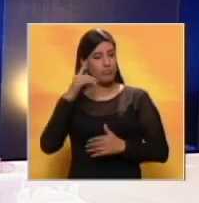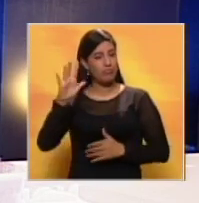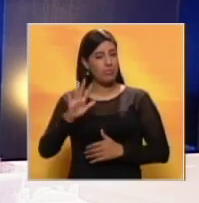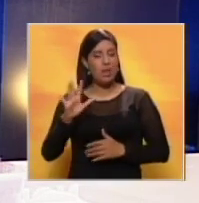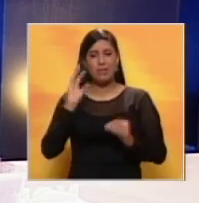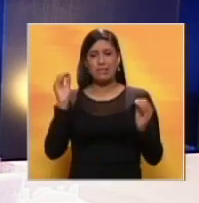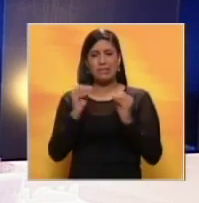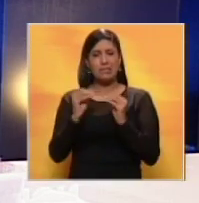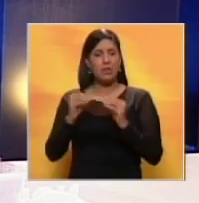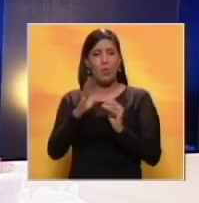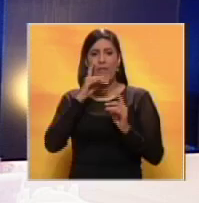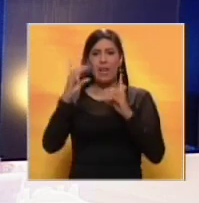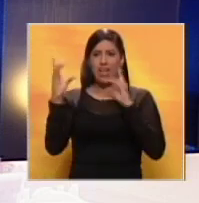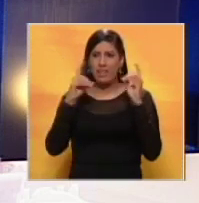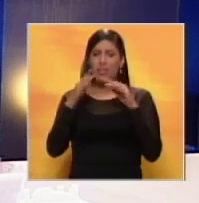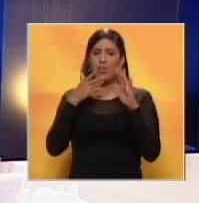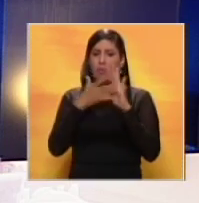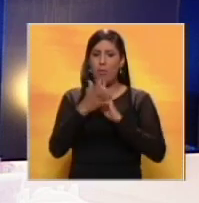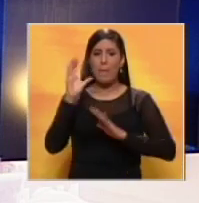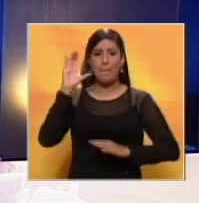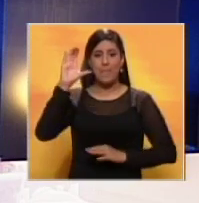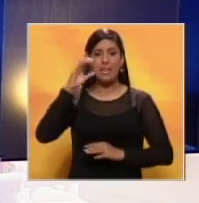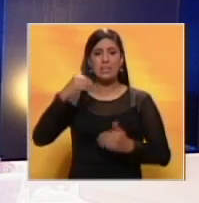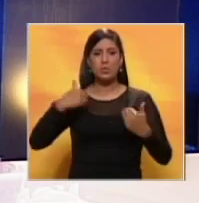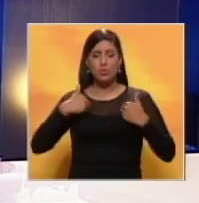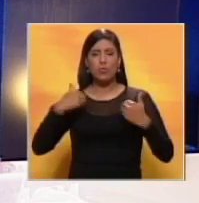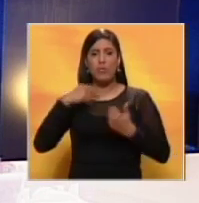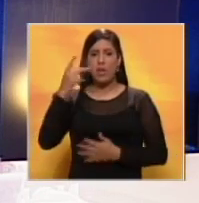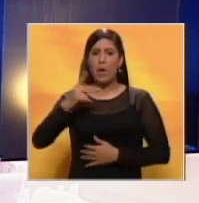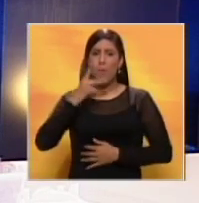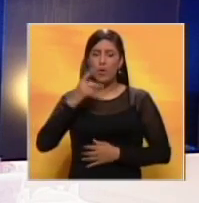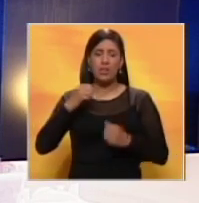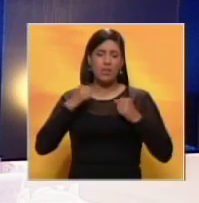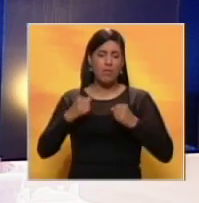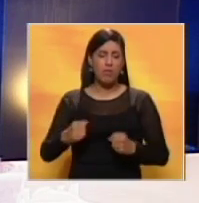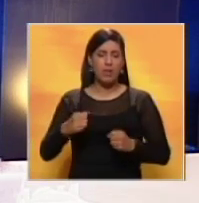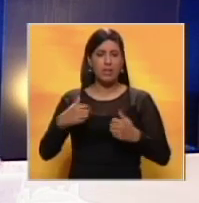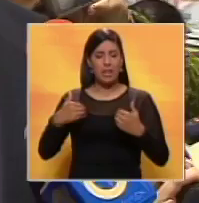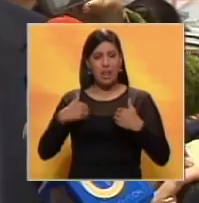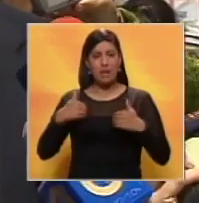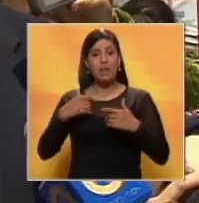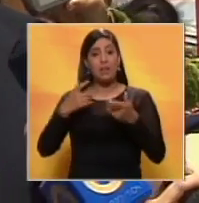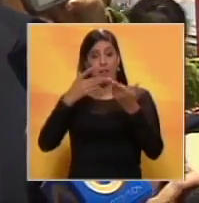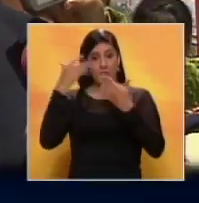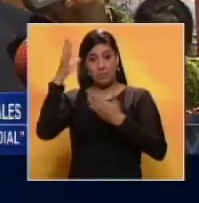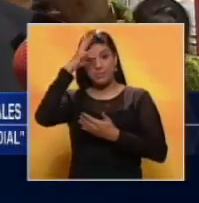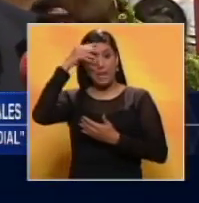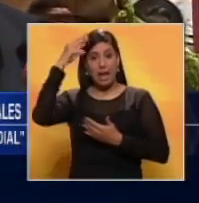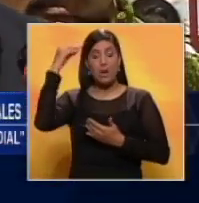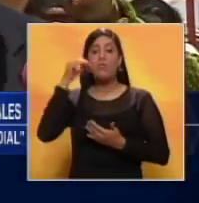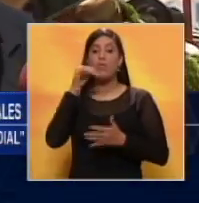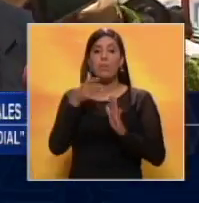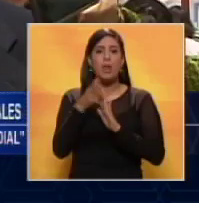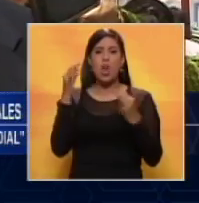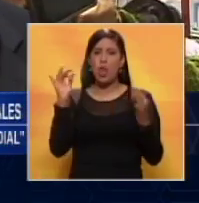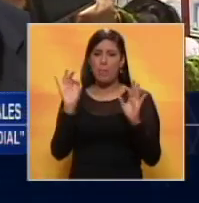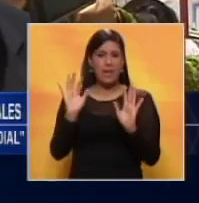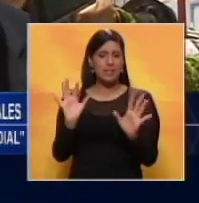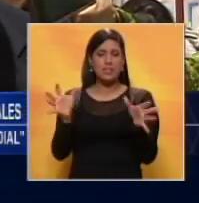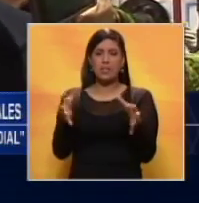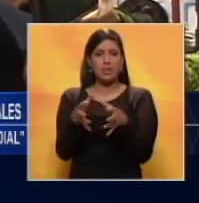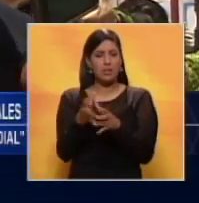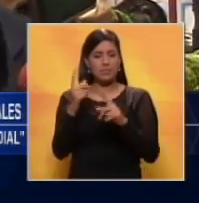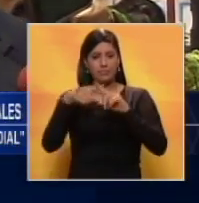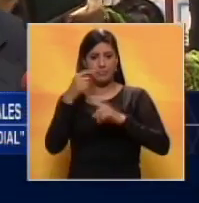consideran inadecuado debatir el tema cuando el país pasa por una crisis política tan importante. Para Ocariz, es totalmente normal la reunión